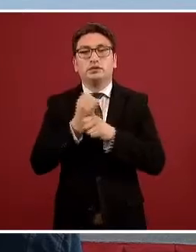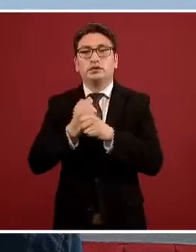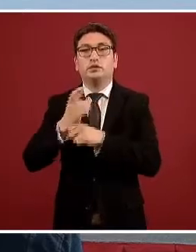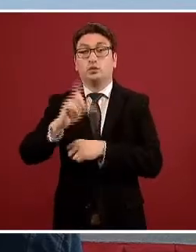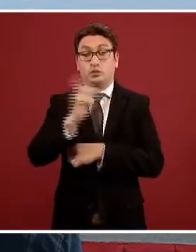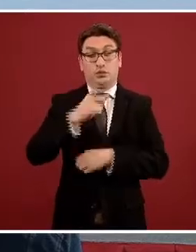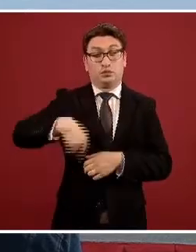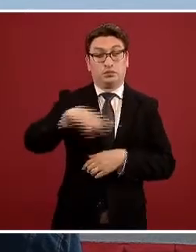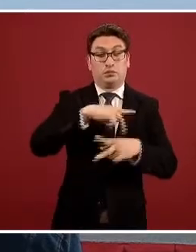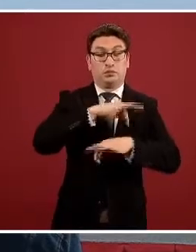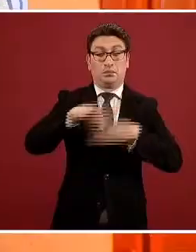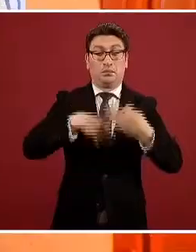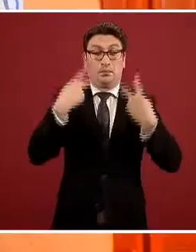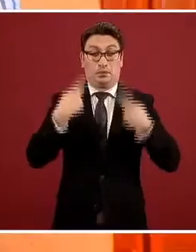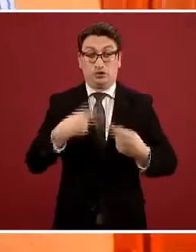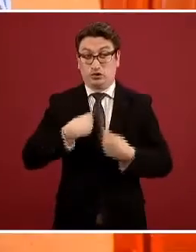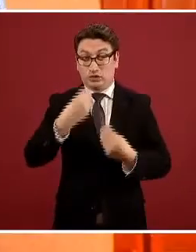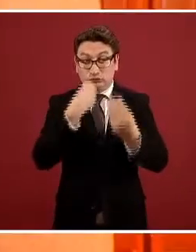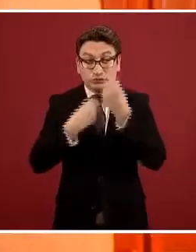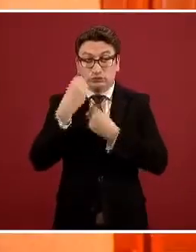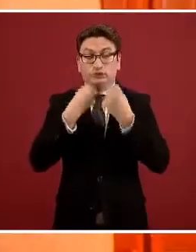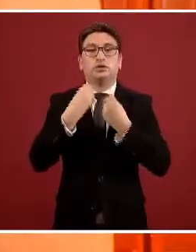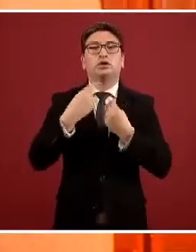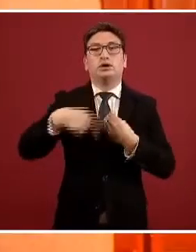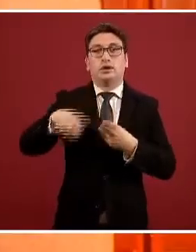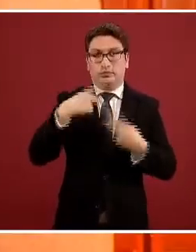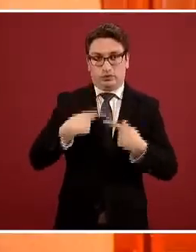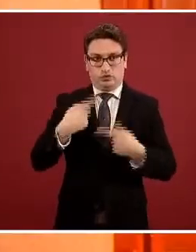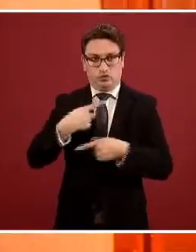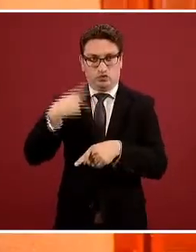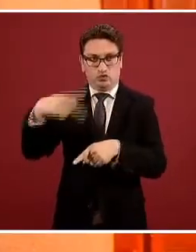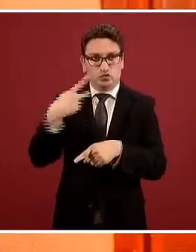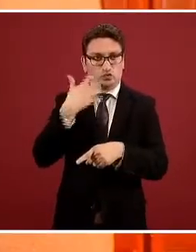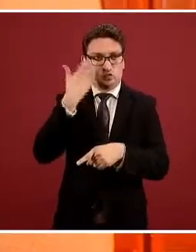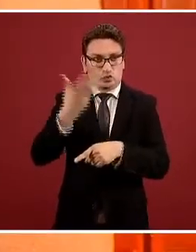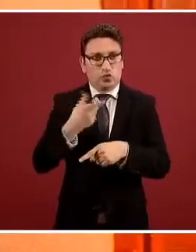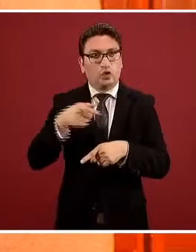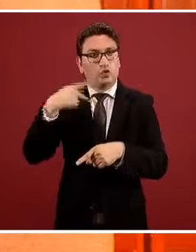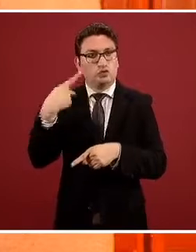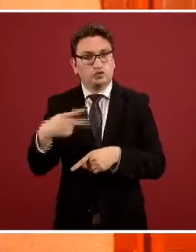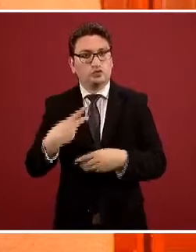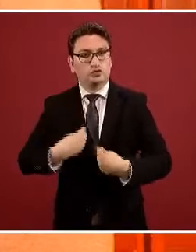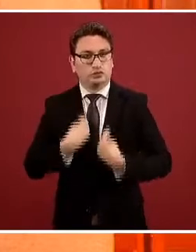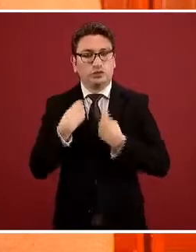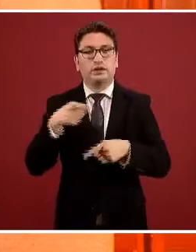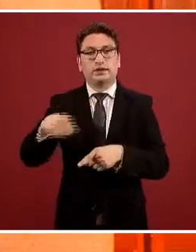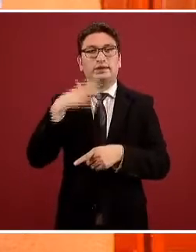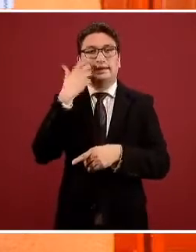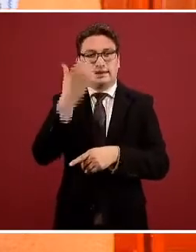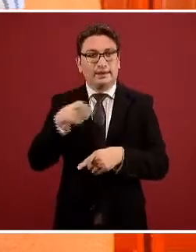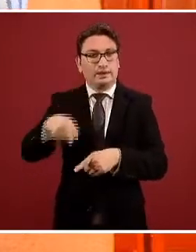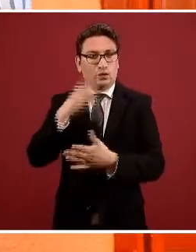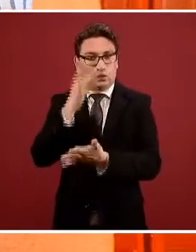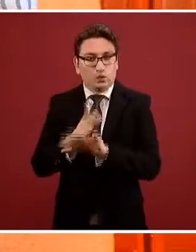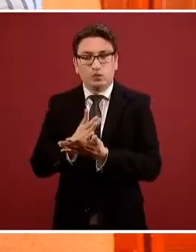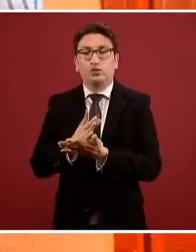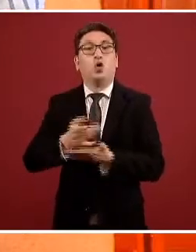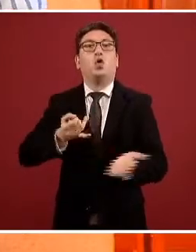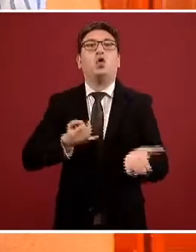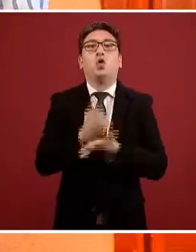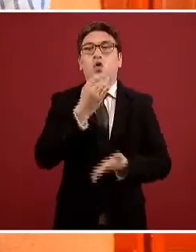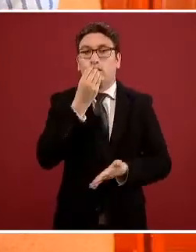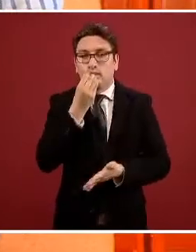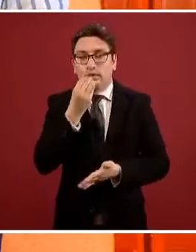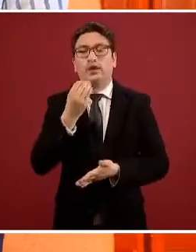mala alimentación no depende solo de la voluntad de las personas de lo que quieren y deciden comer,